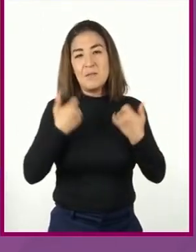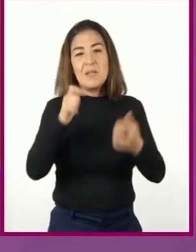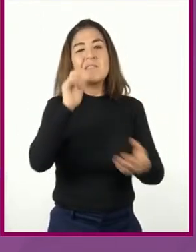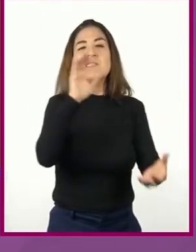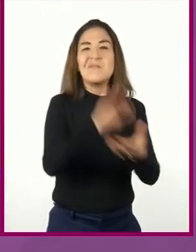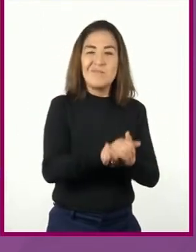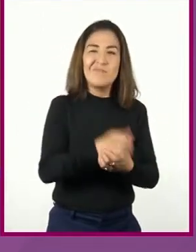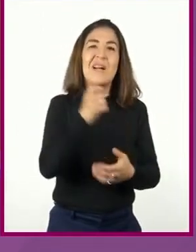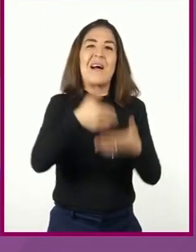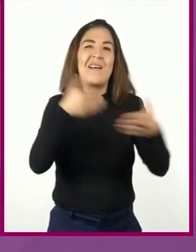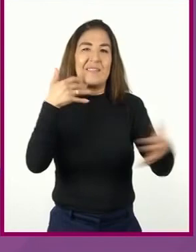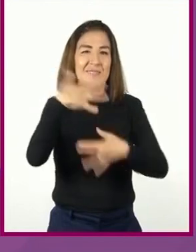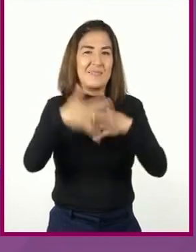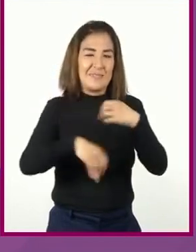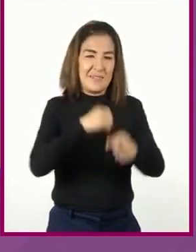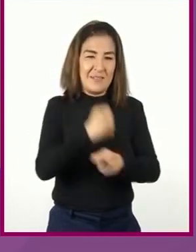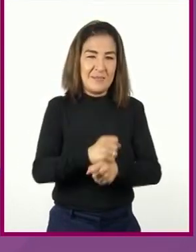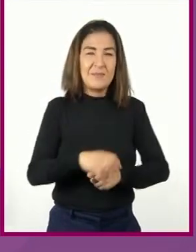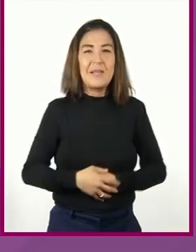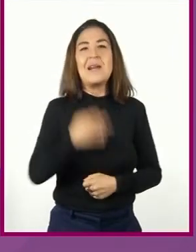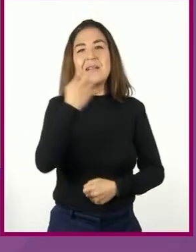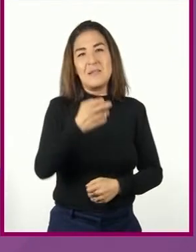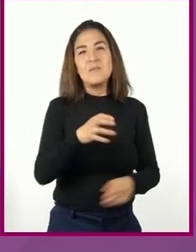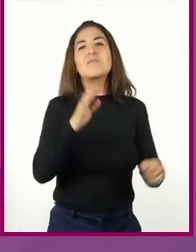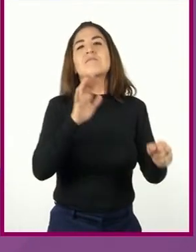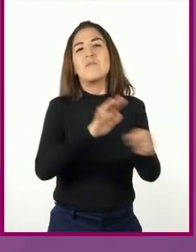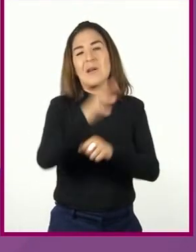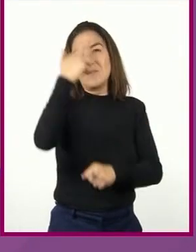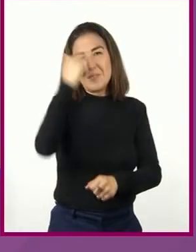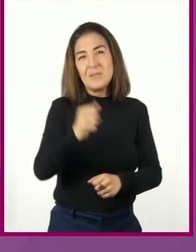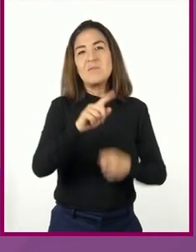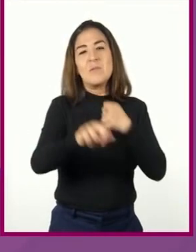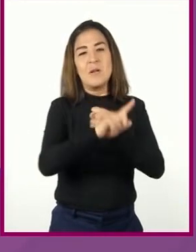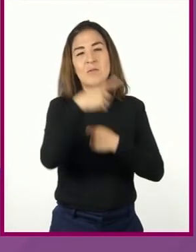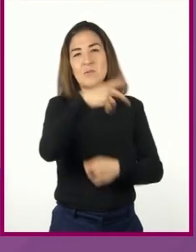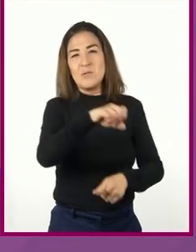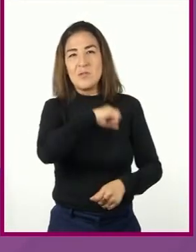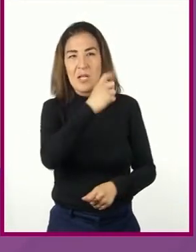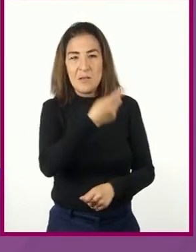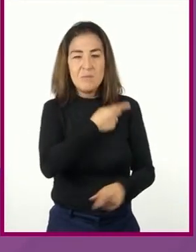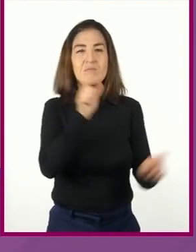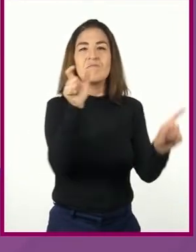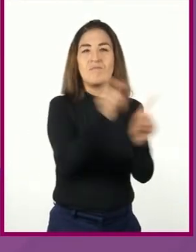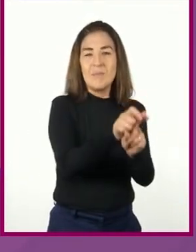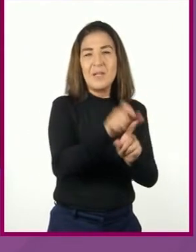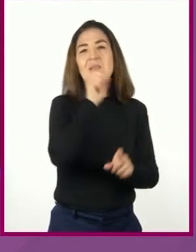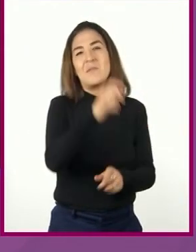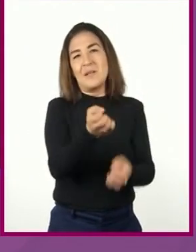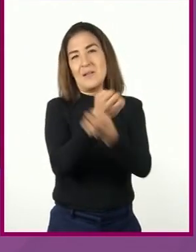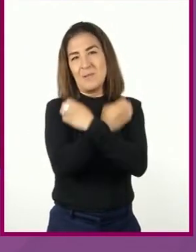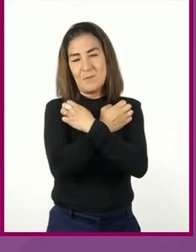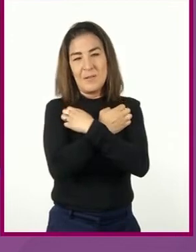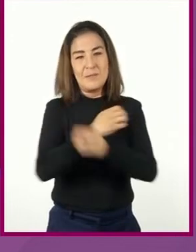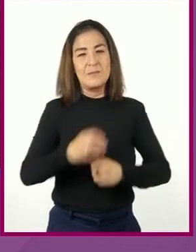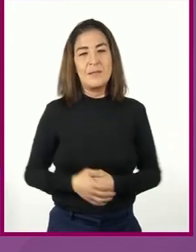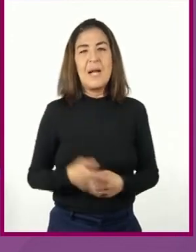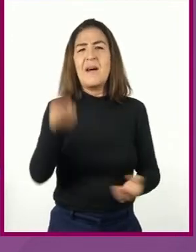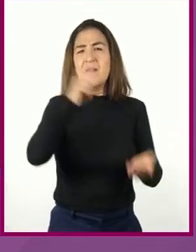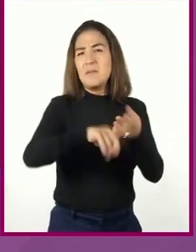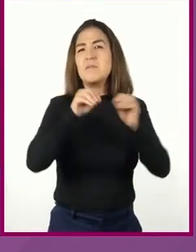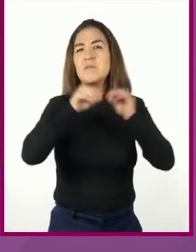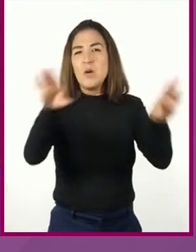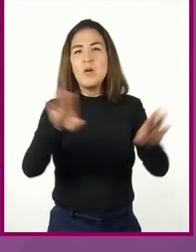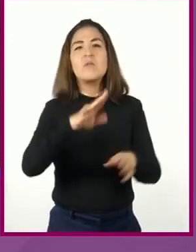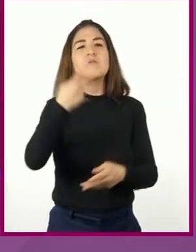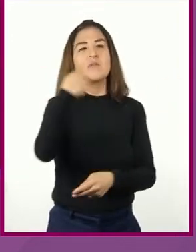antes de cumplir los 15 años, lo cual afecta sus derechos a la salud, la protección y a la educación. En el informe sobre el